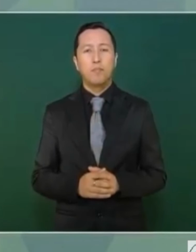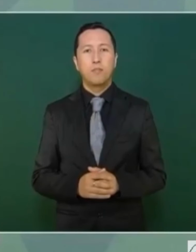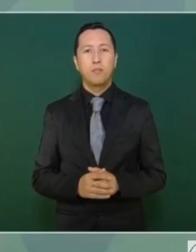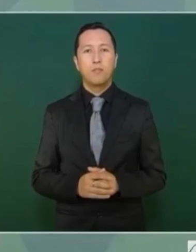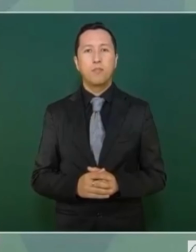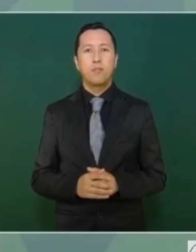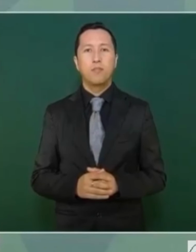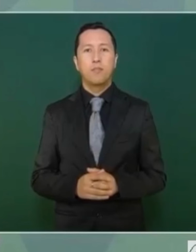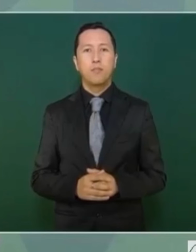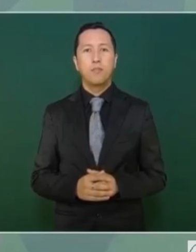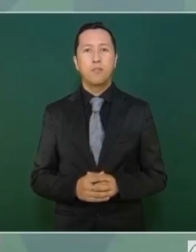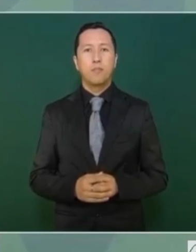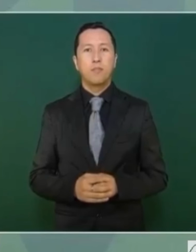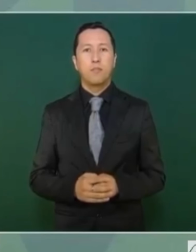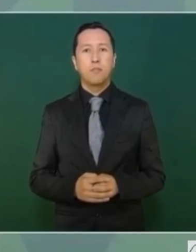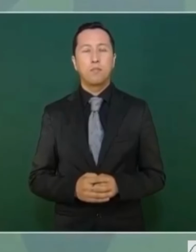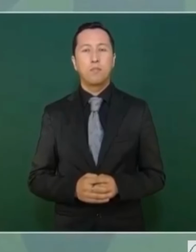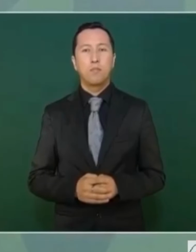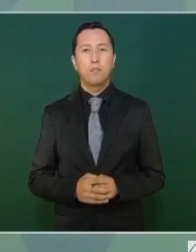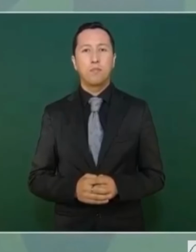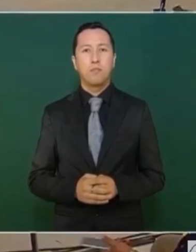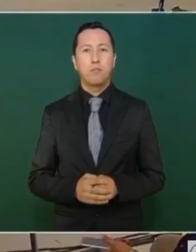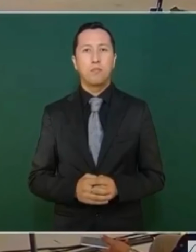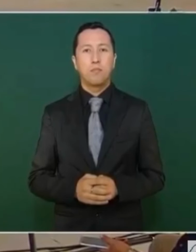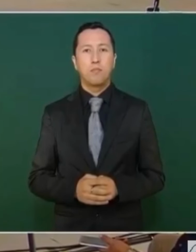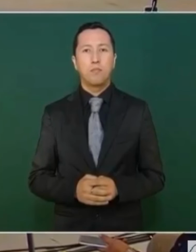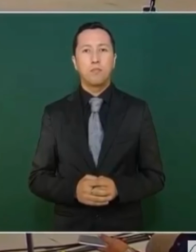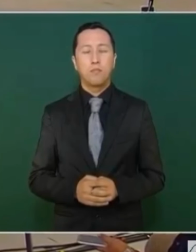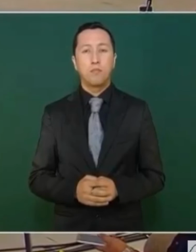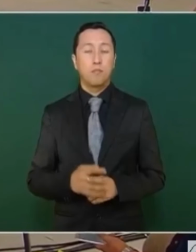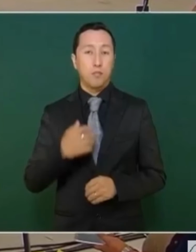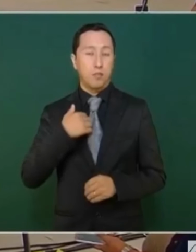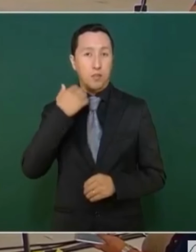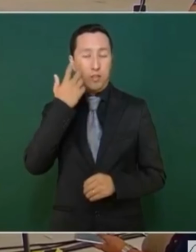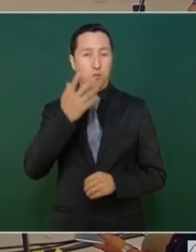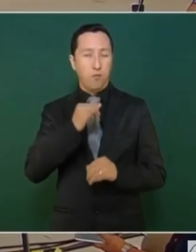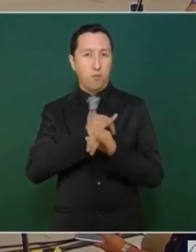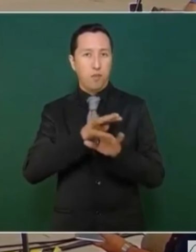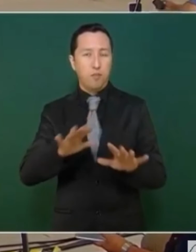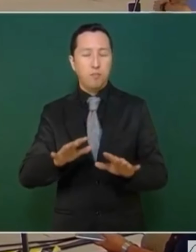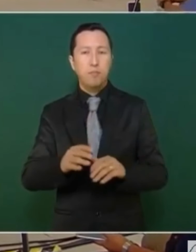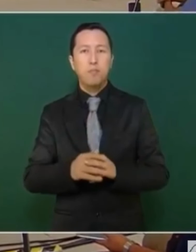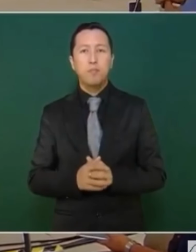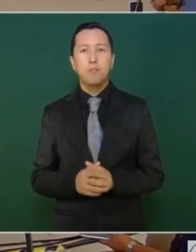informar que ya está aquí la esposa